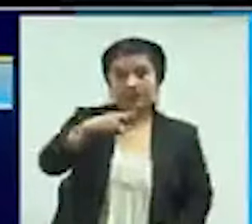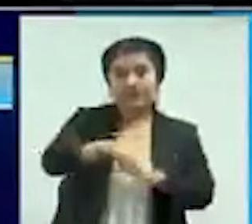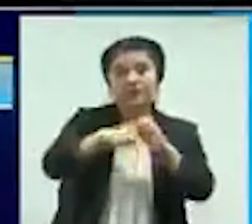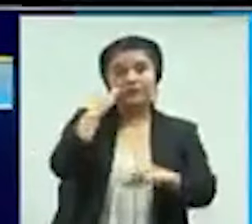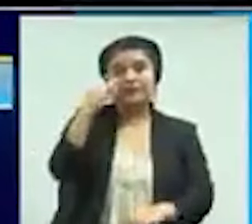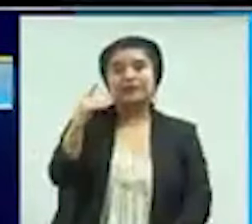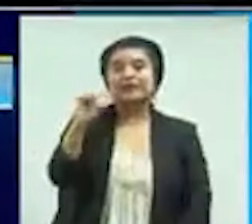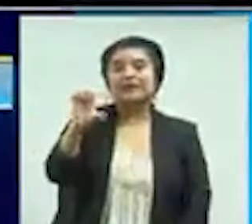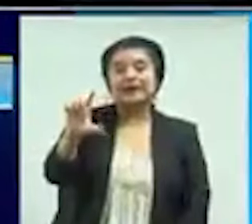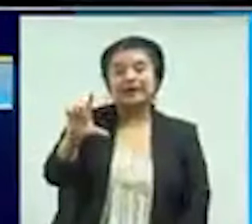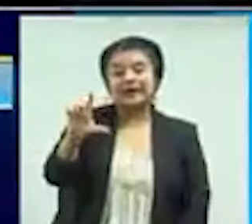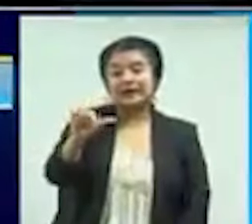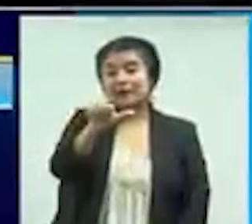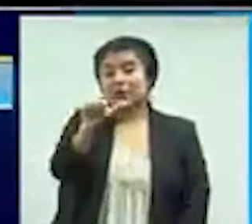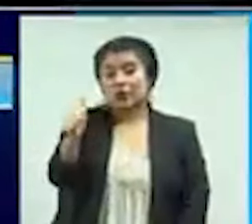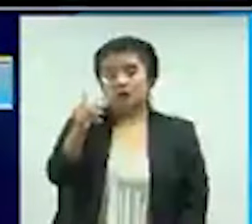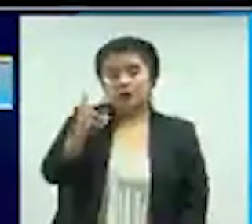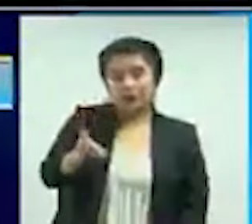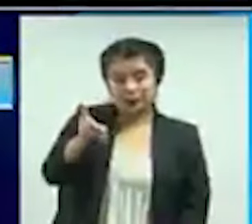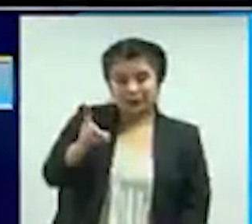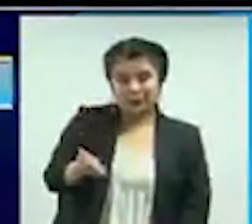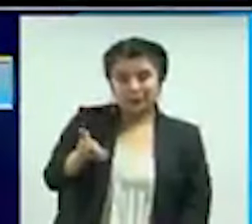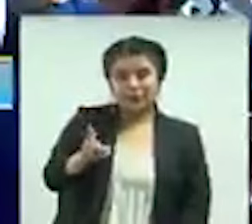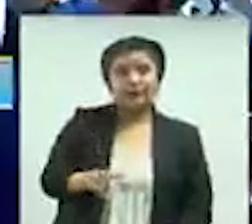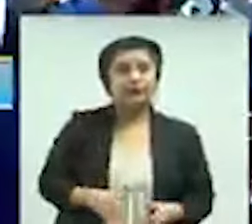y compañeros.